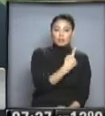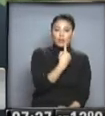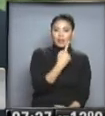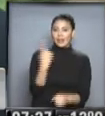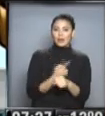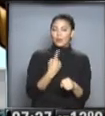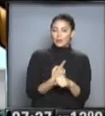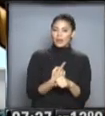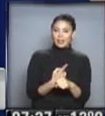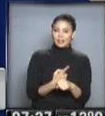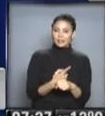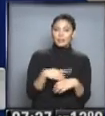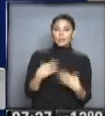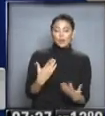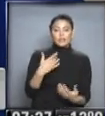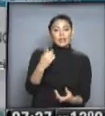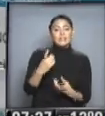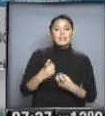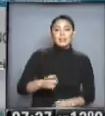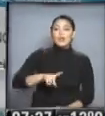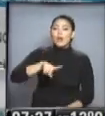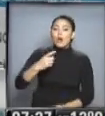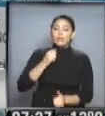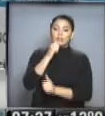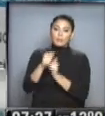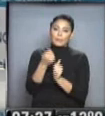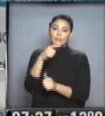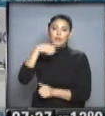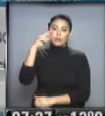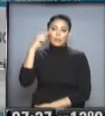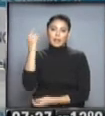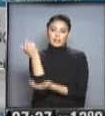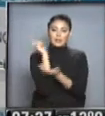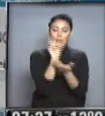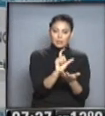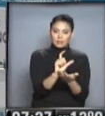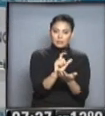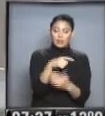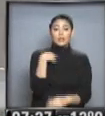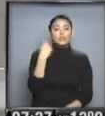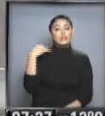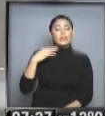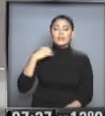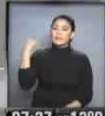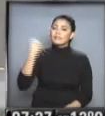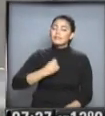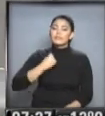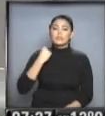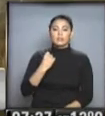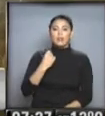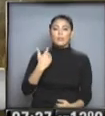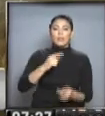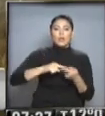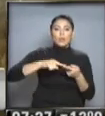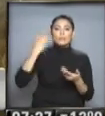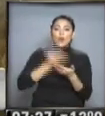puede llevar a cabo. Entonces hace falta que vengan inversiones extranjeras. Nosotros tenemos que tratar de ir aumentando